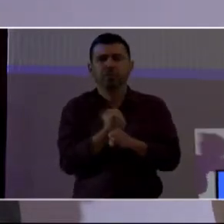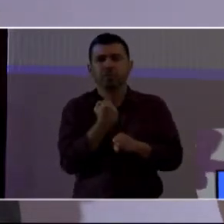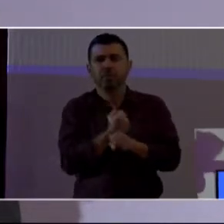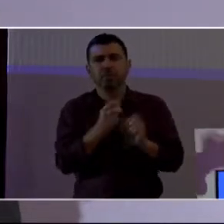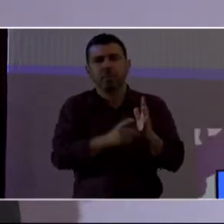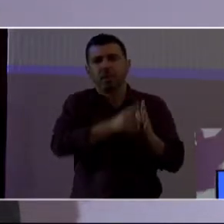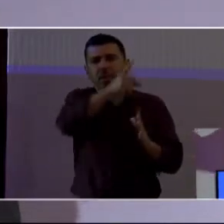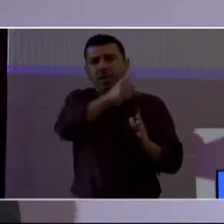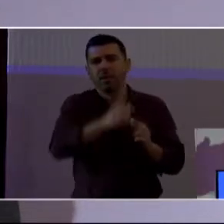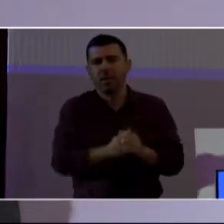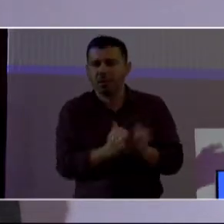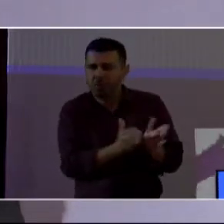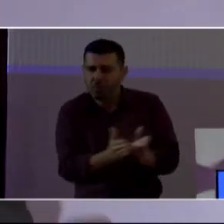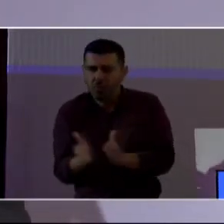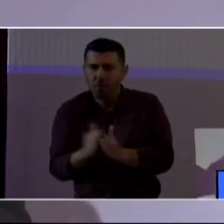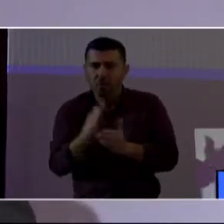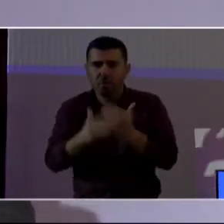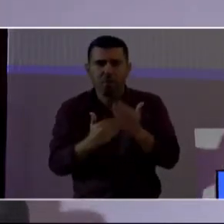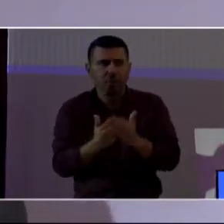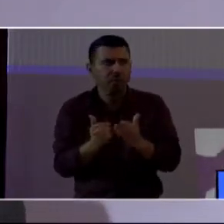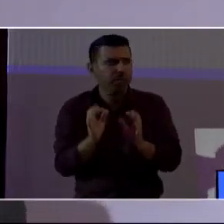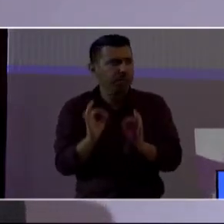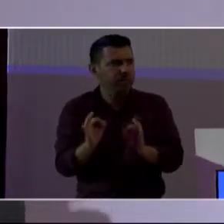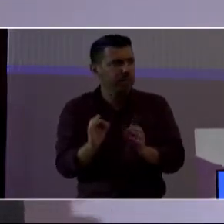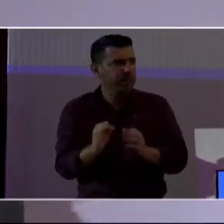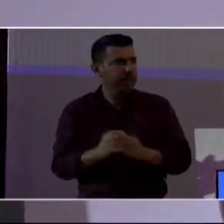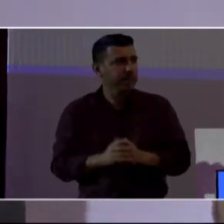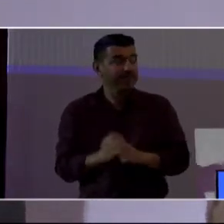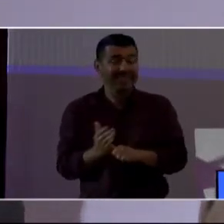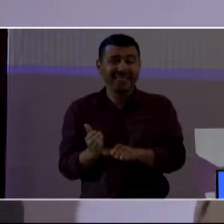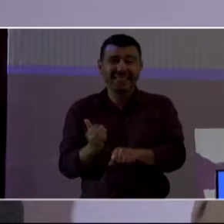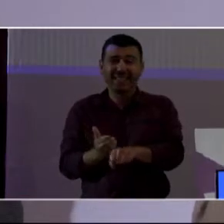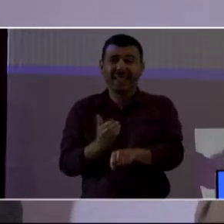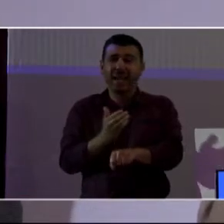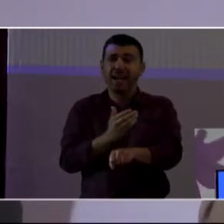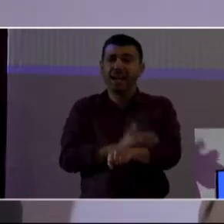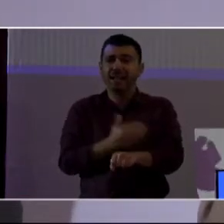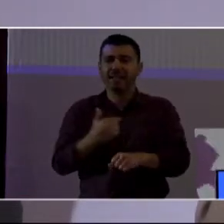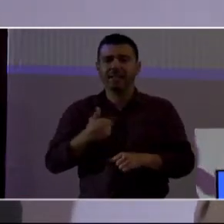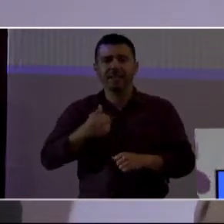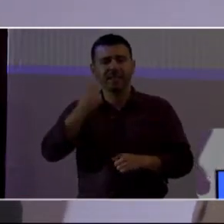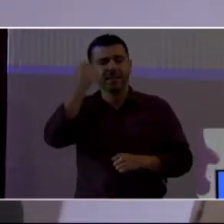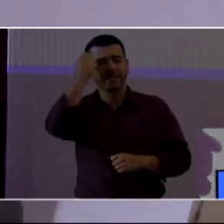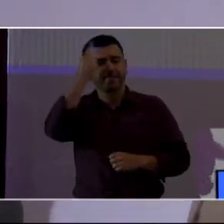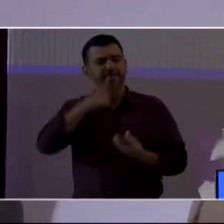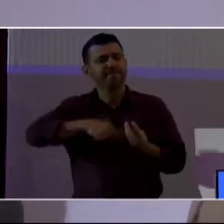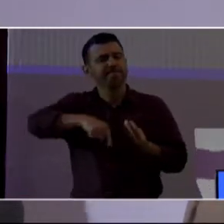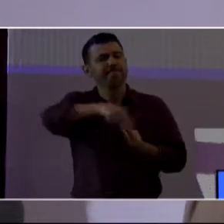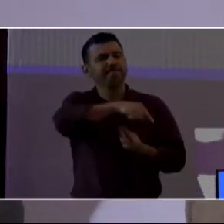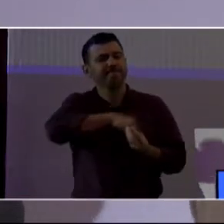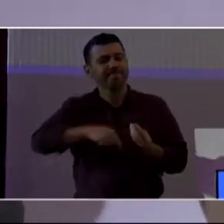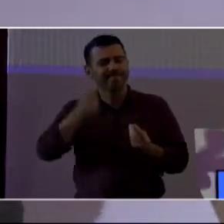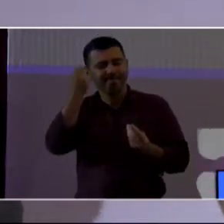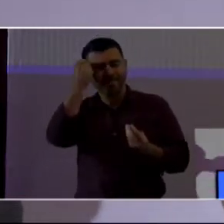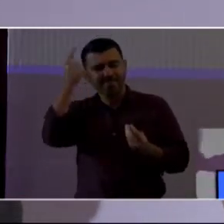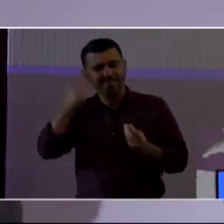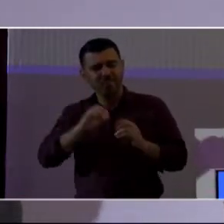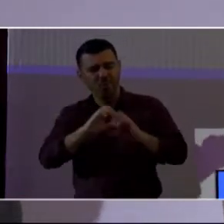una cosa muy importante y era que había que generar un desarrollo de acuerdo a la cosmovisión del desarrollo